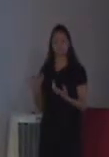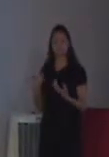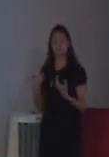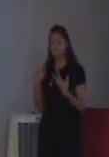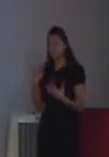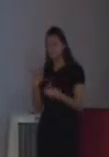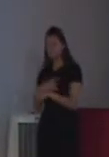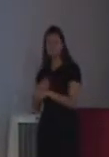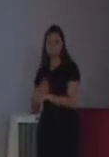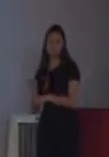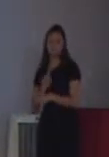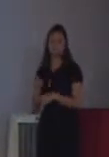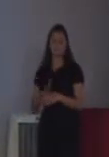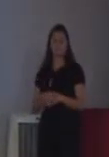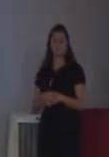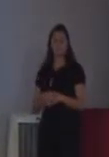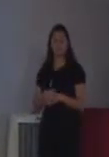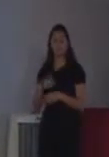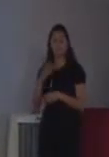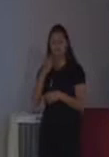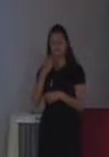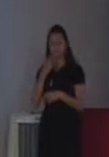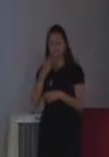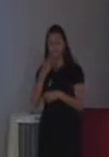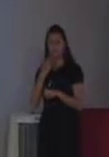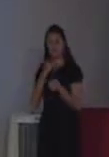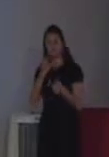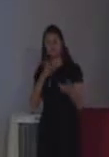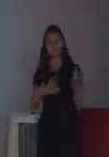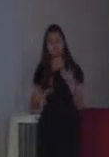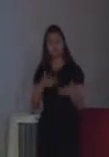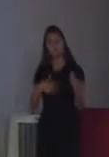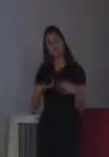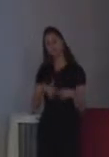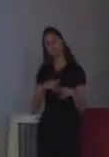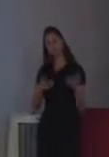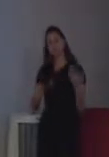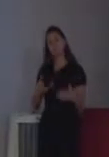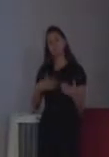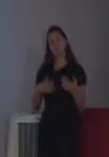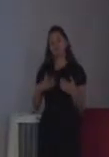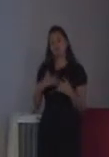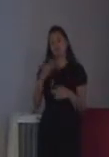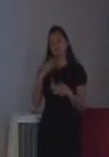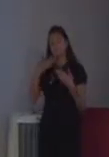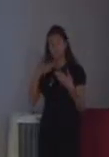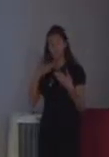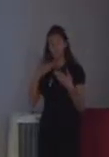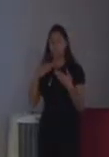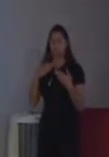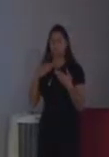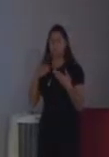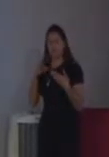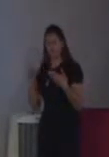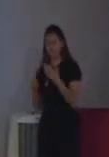hacen evidentes de manera directa cuando nos relacionamos con el otro. Y eso, digamos, que es fundamental, ¿no? Porque